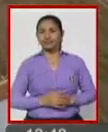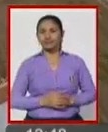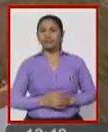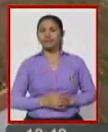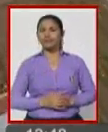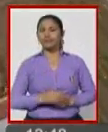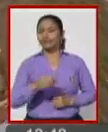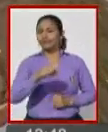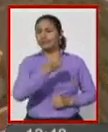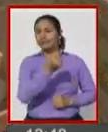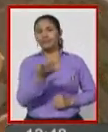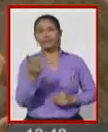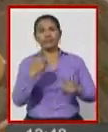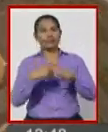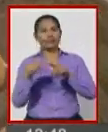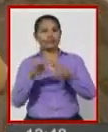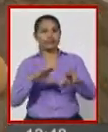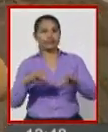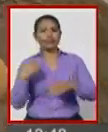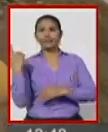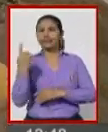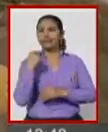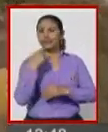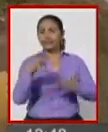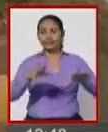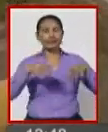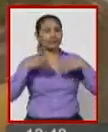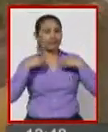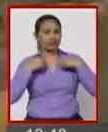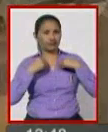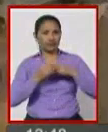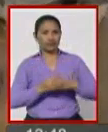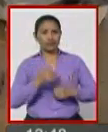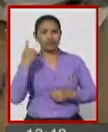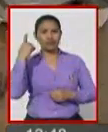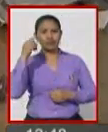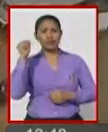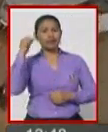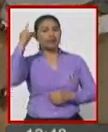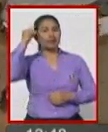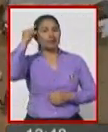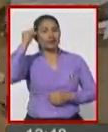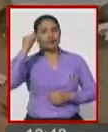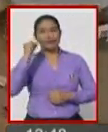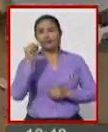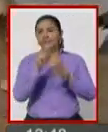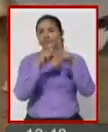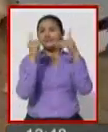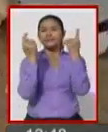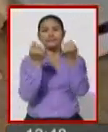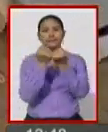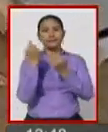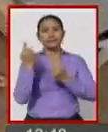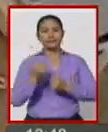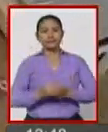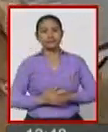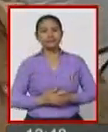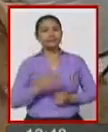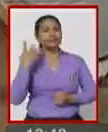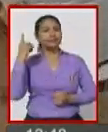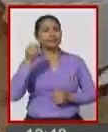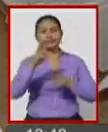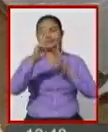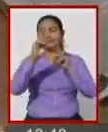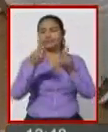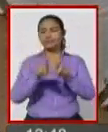en este u otros casos siempre será acatada por el gobierno departamental. por